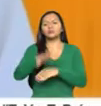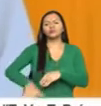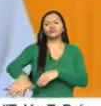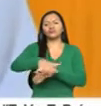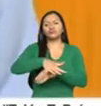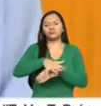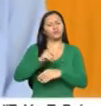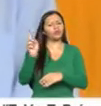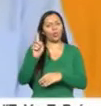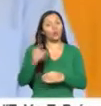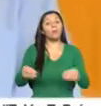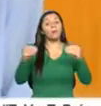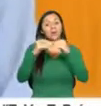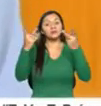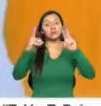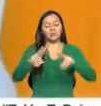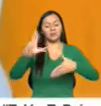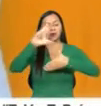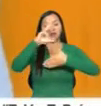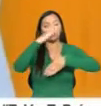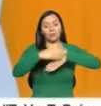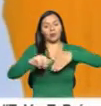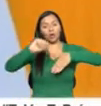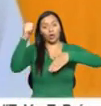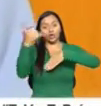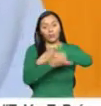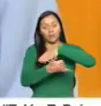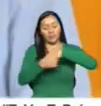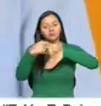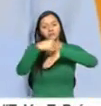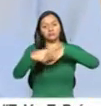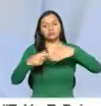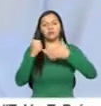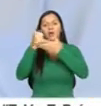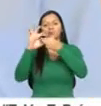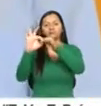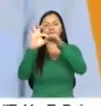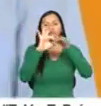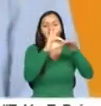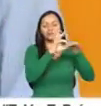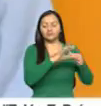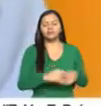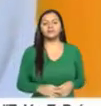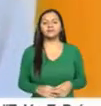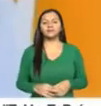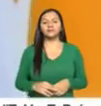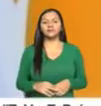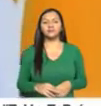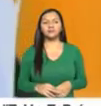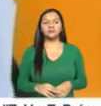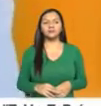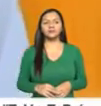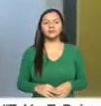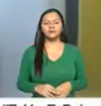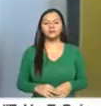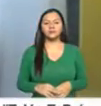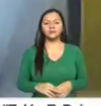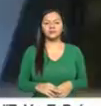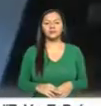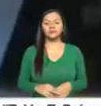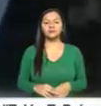mercado interno de Ecuador, también va a exportar a América Latina, a otros países de América